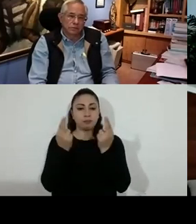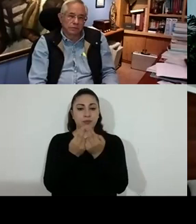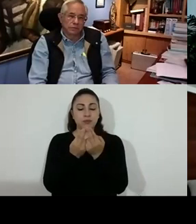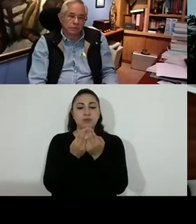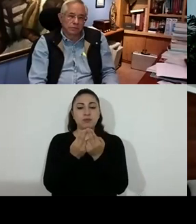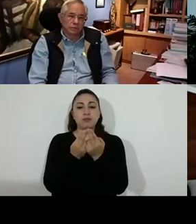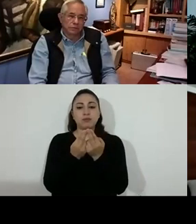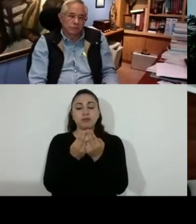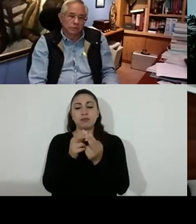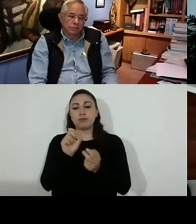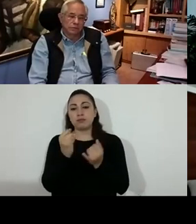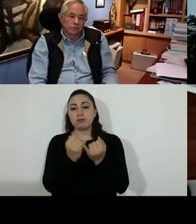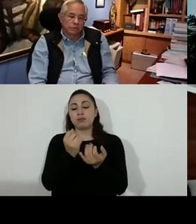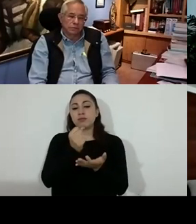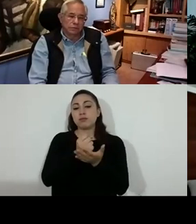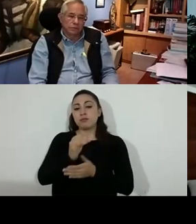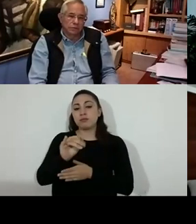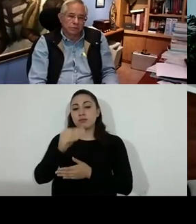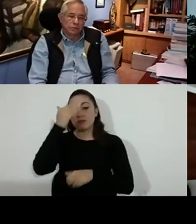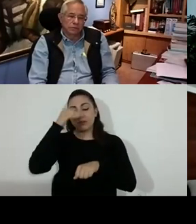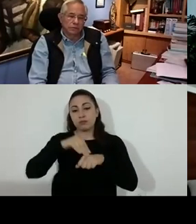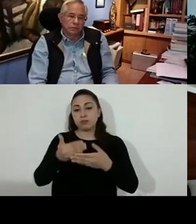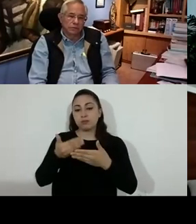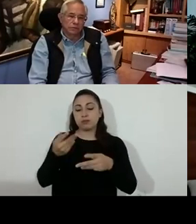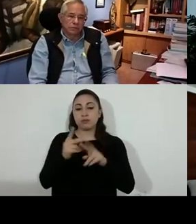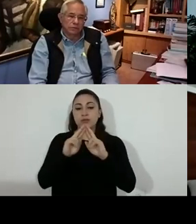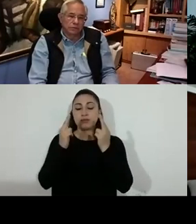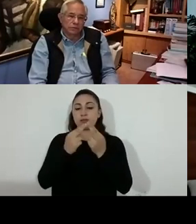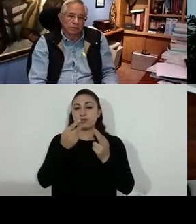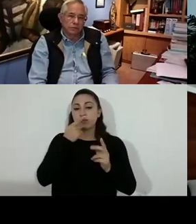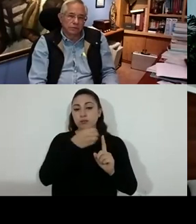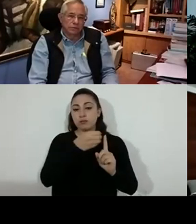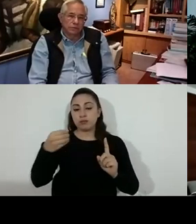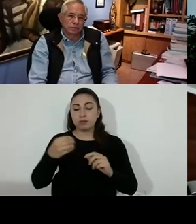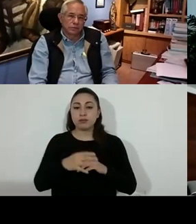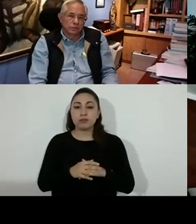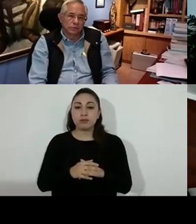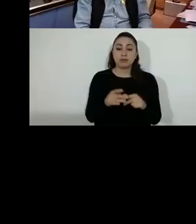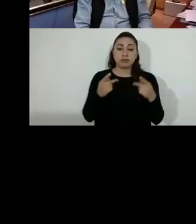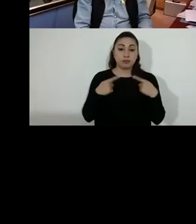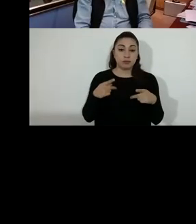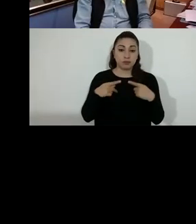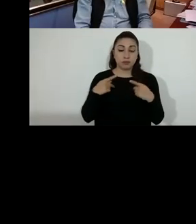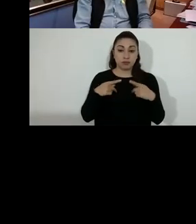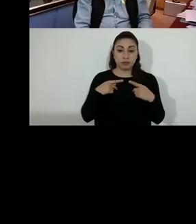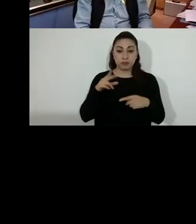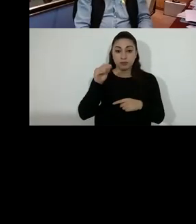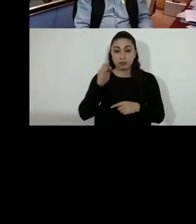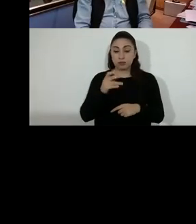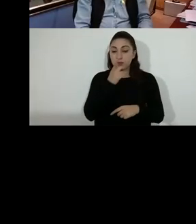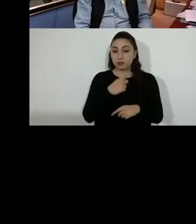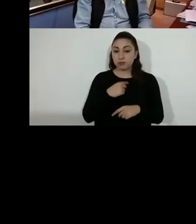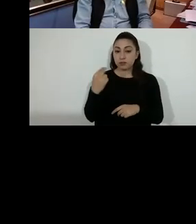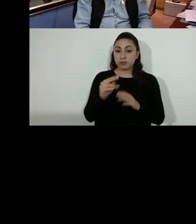la consideración de la versión estenográfica en un solo acto. ¿Existe nuevamente alguna diputada o diputado que esté en contra